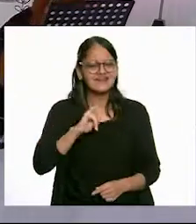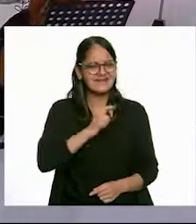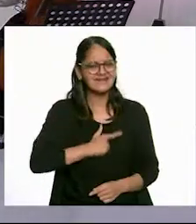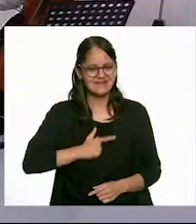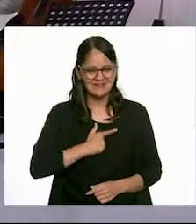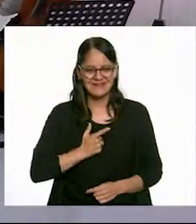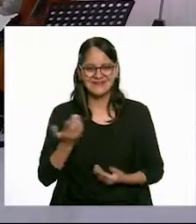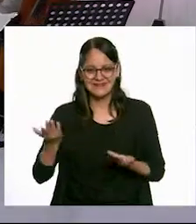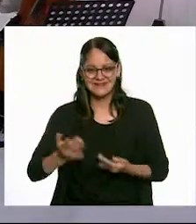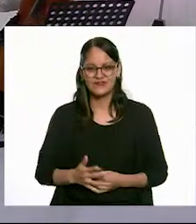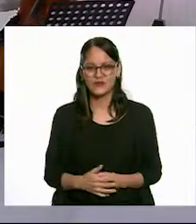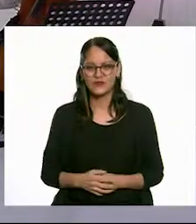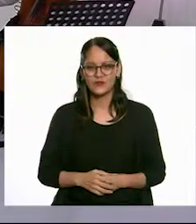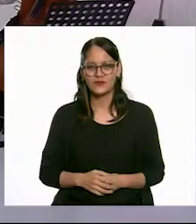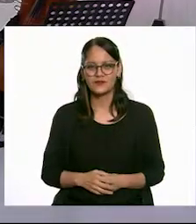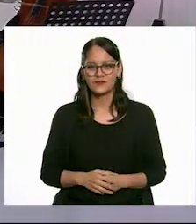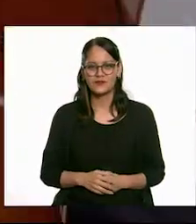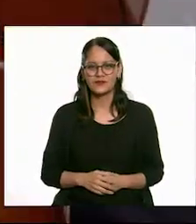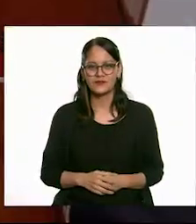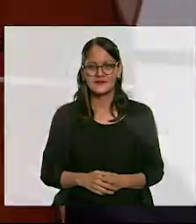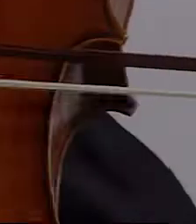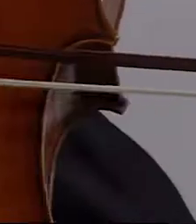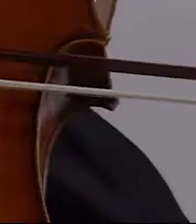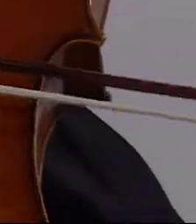háganlo. Ahí vamos.